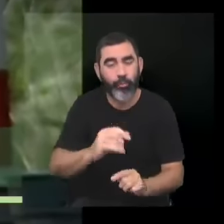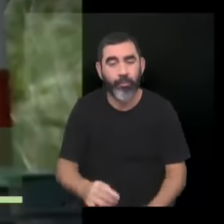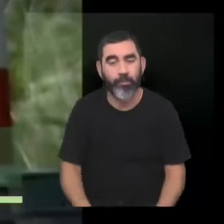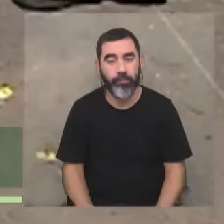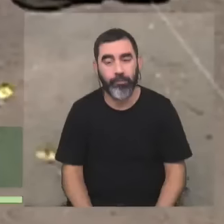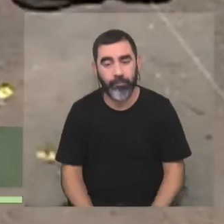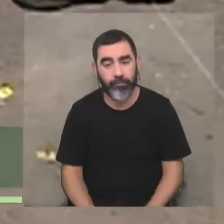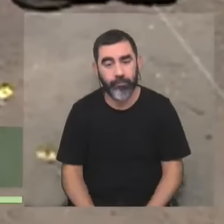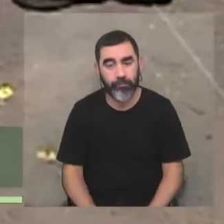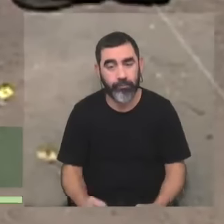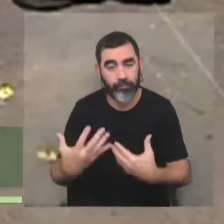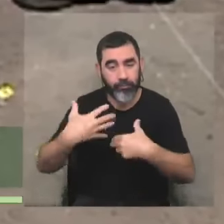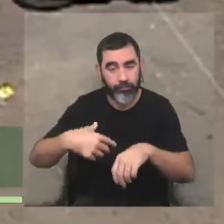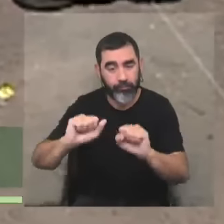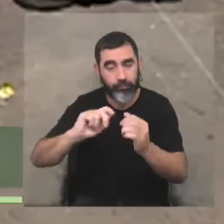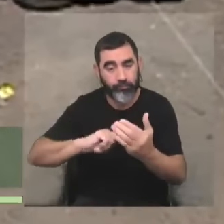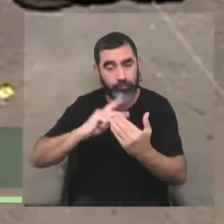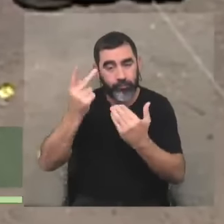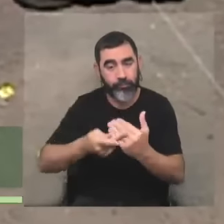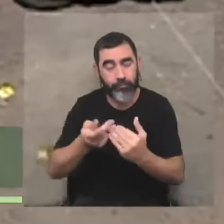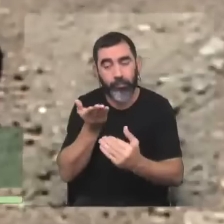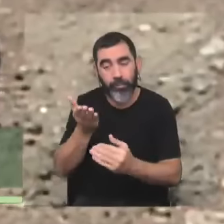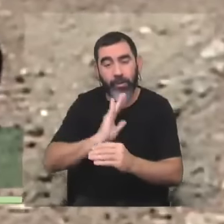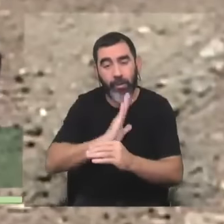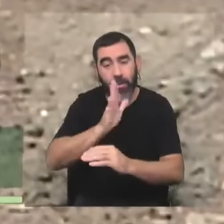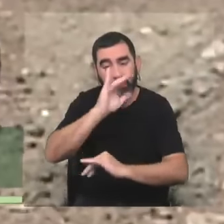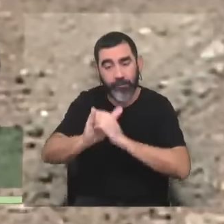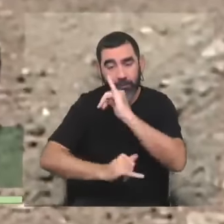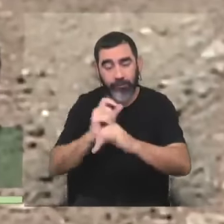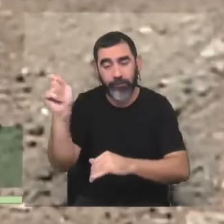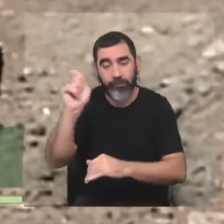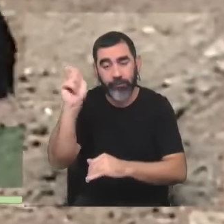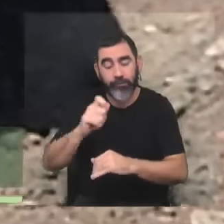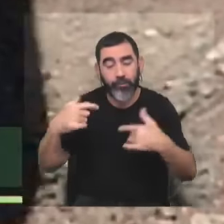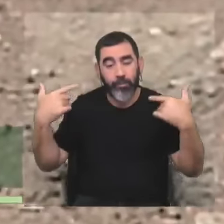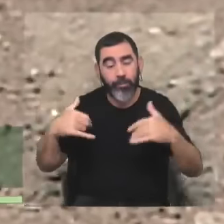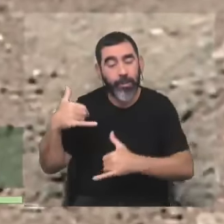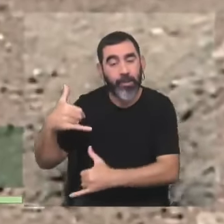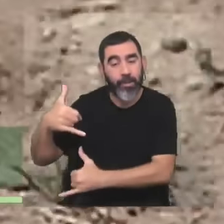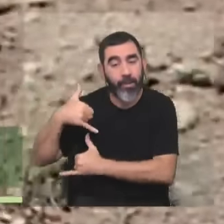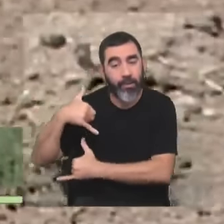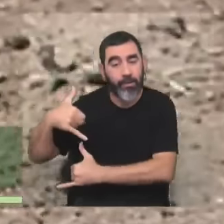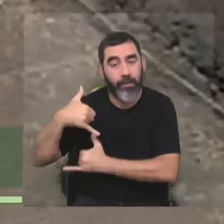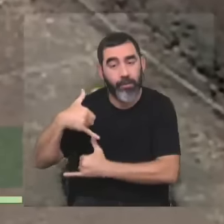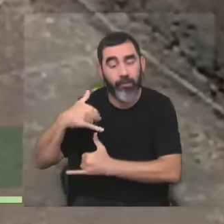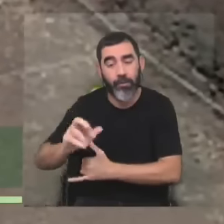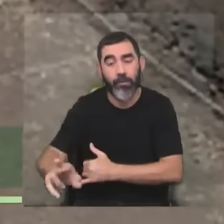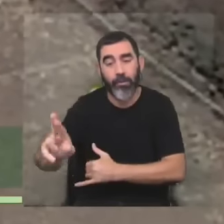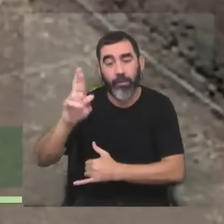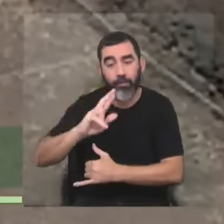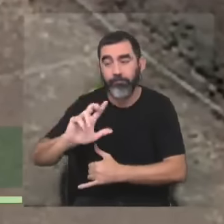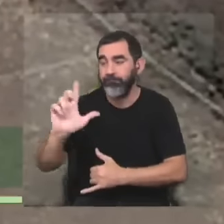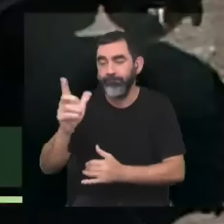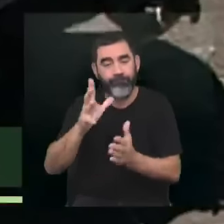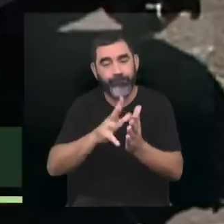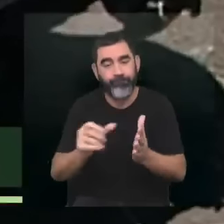barnik el hallazgo del proyecto de la udelar motivó el pedido de acceso a la información pública al Ministerio de defensa nacional cuya respuesta es que no hay